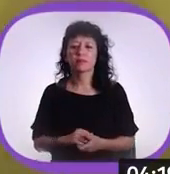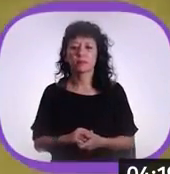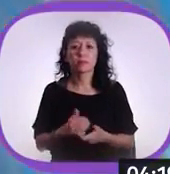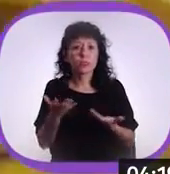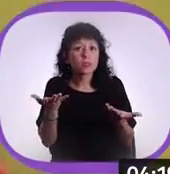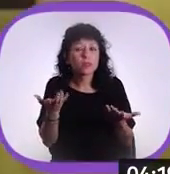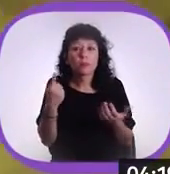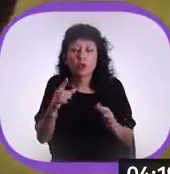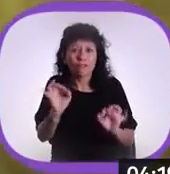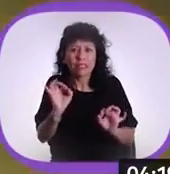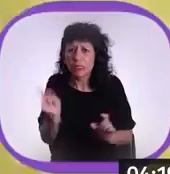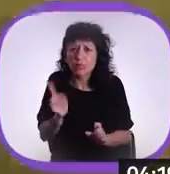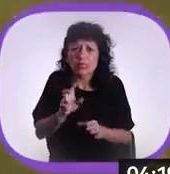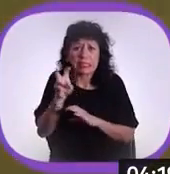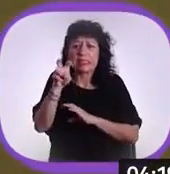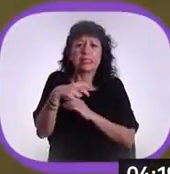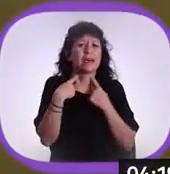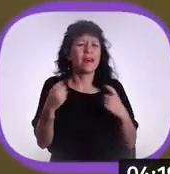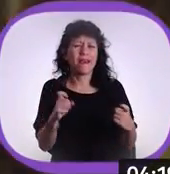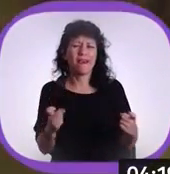¡Pero no lo suficiente!